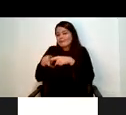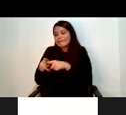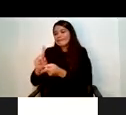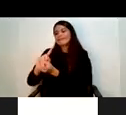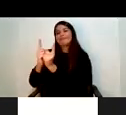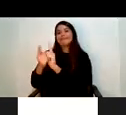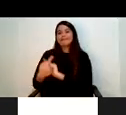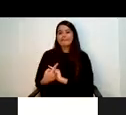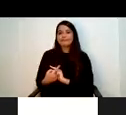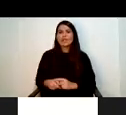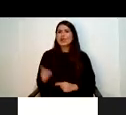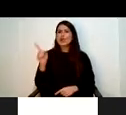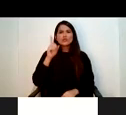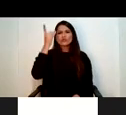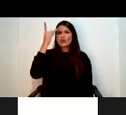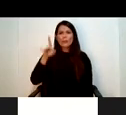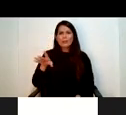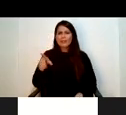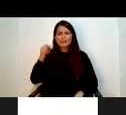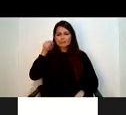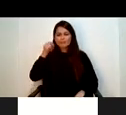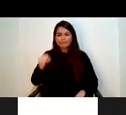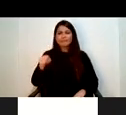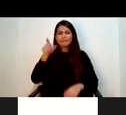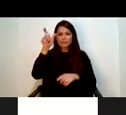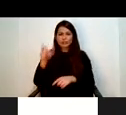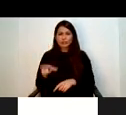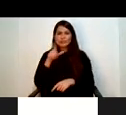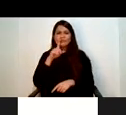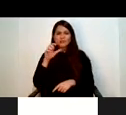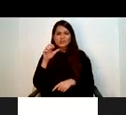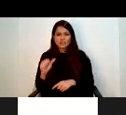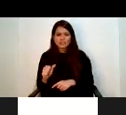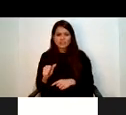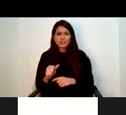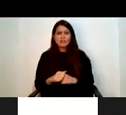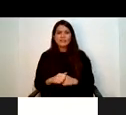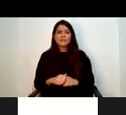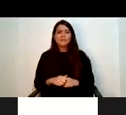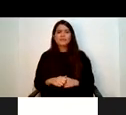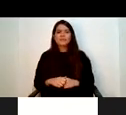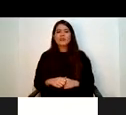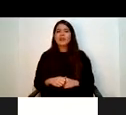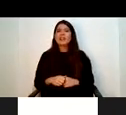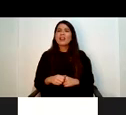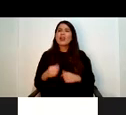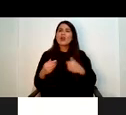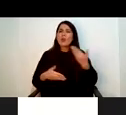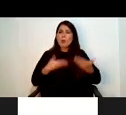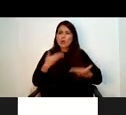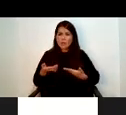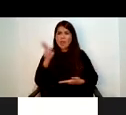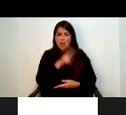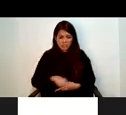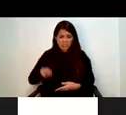voy de que no son exclusivos de TEA, de que todos podemos tener algún comportamiento estereotipado y que las personas con